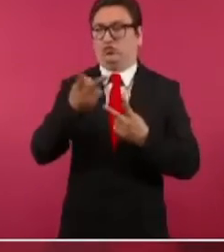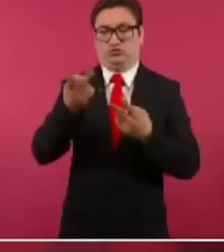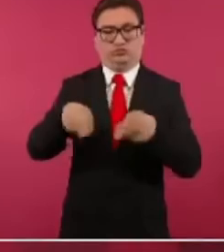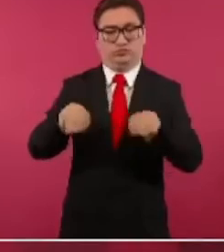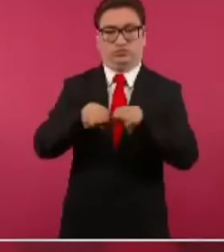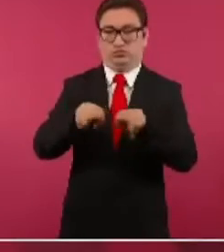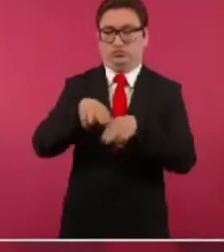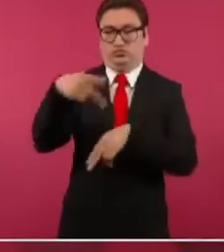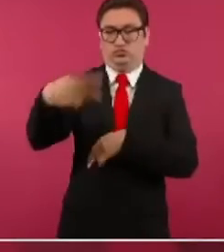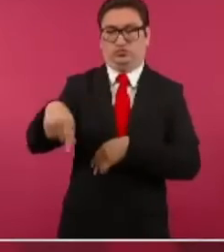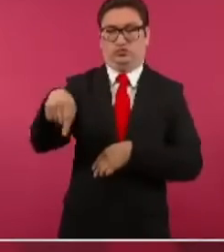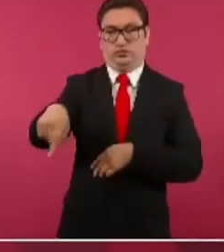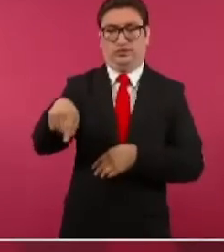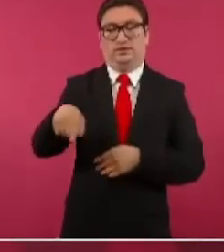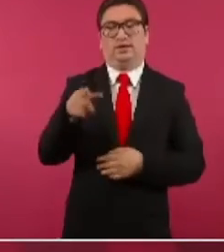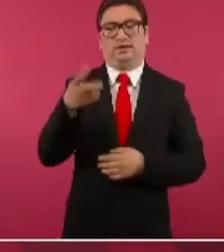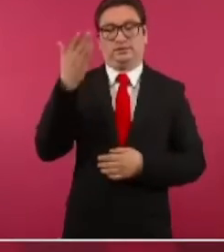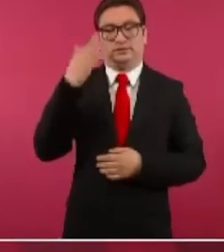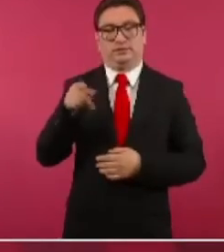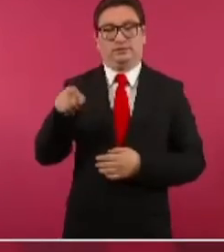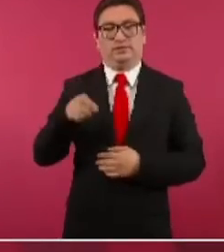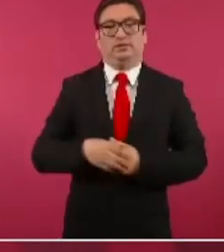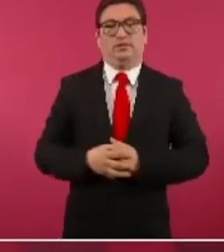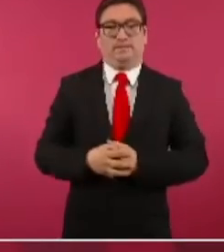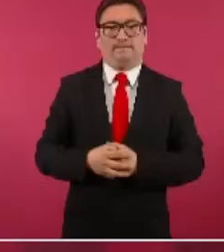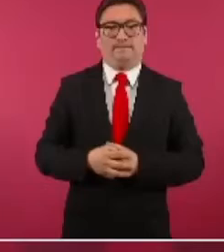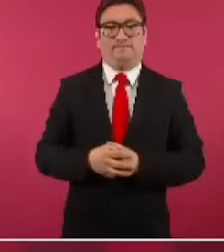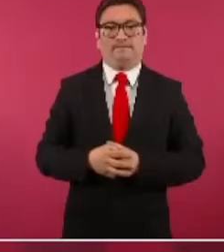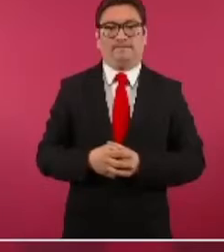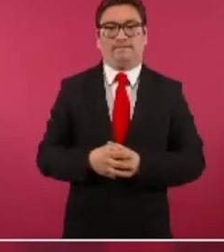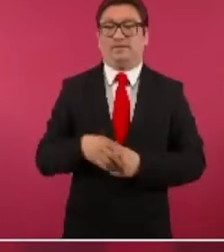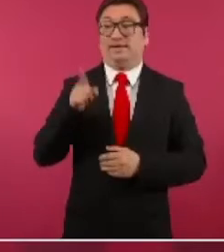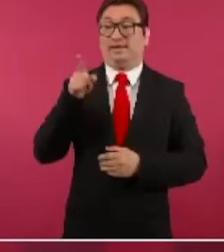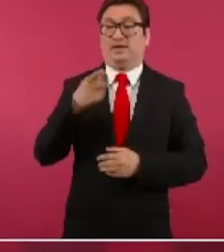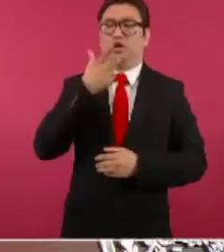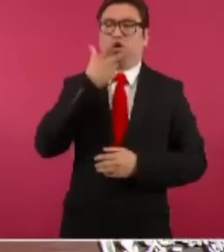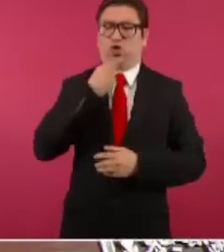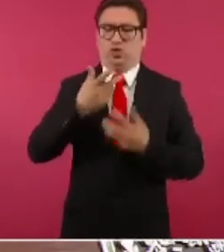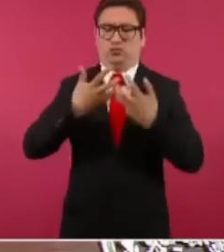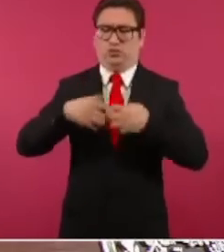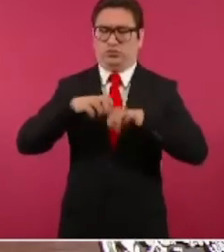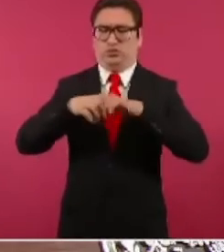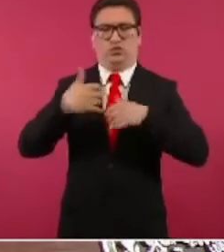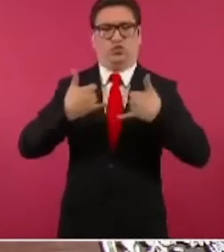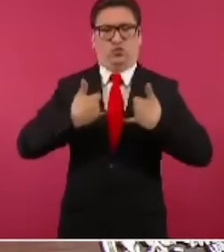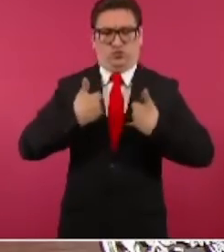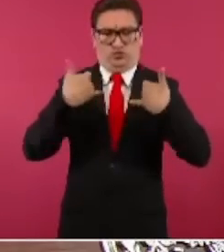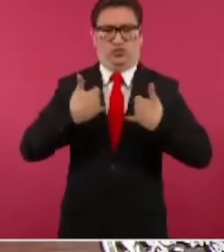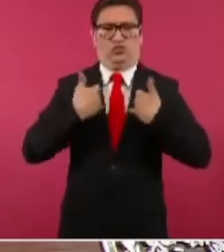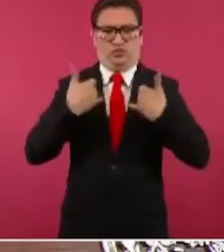Entonces, es un empresario joven,